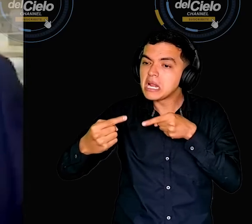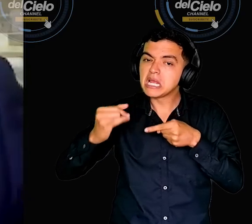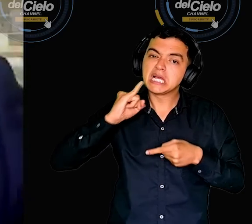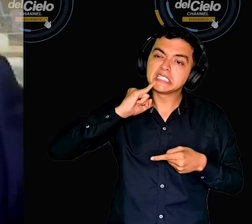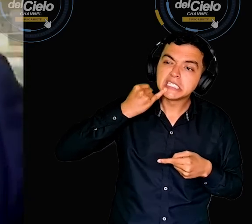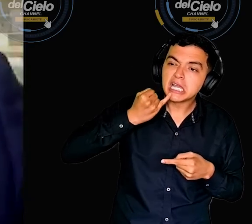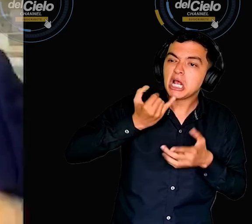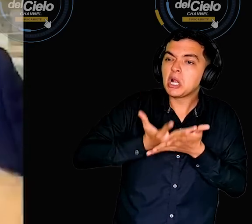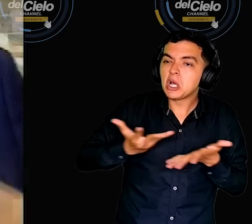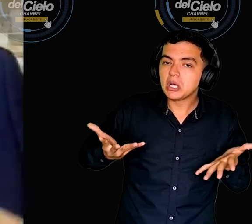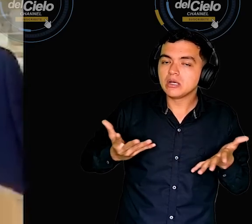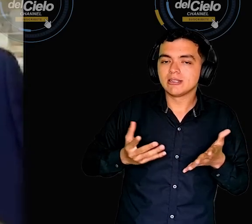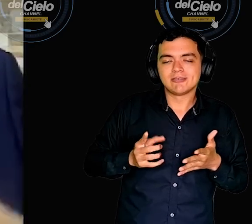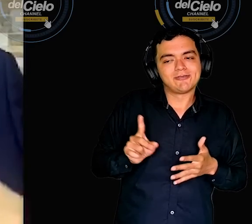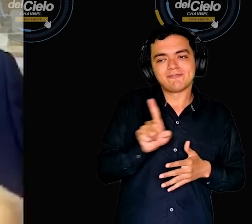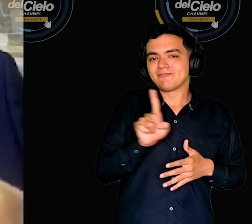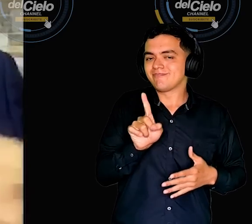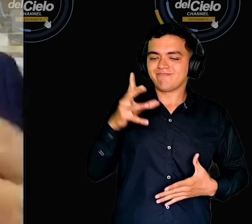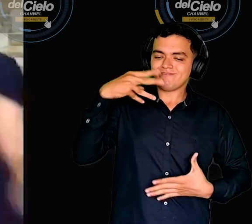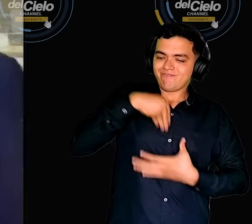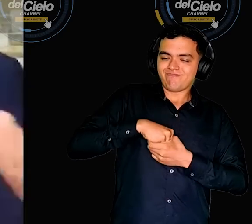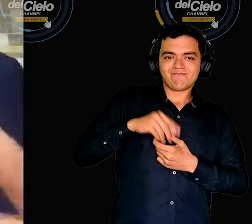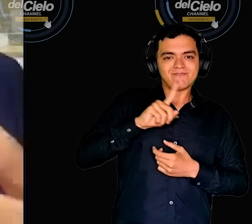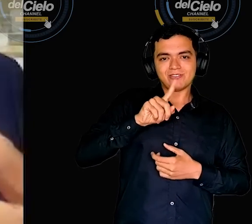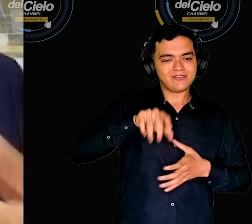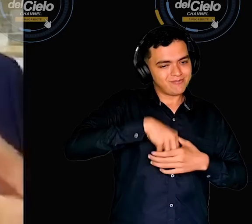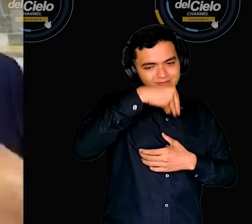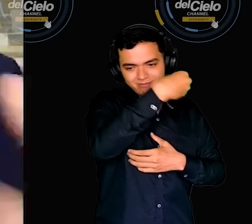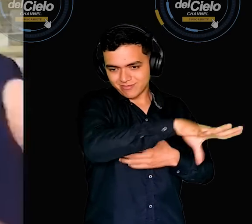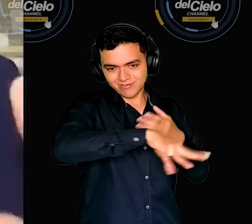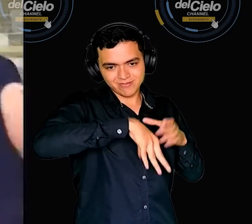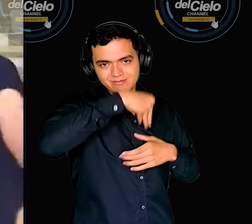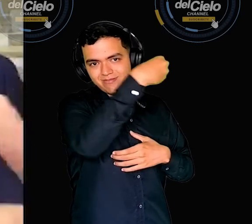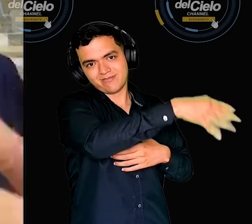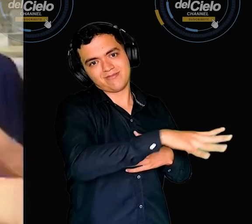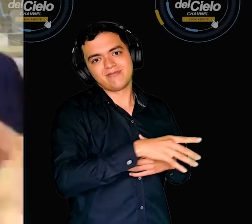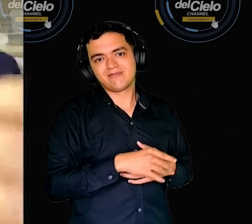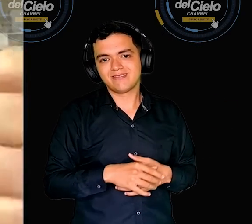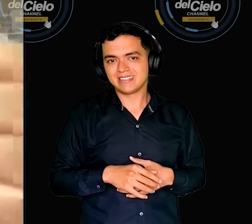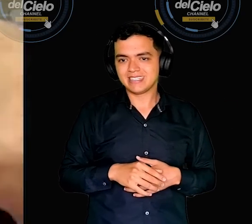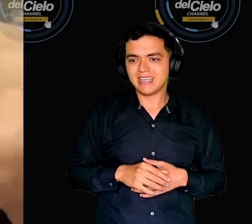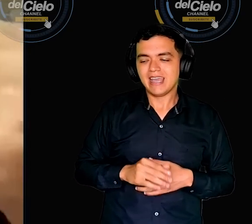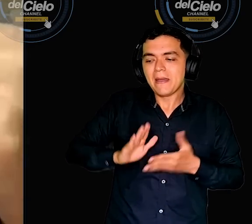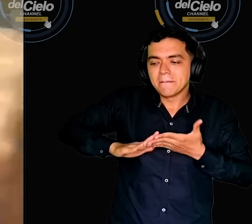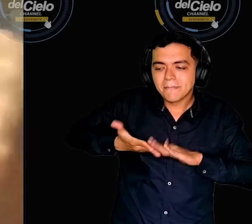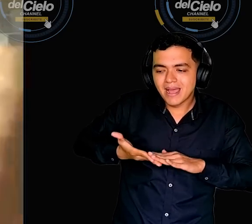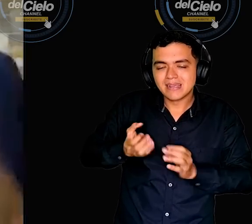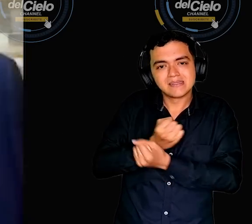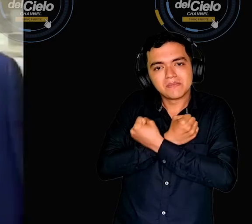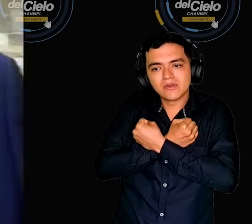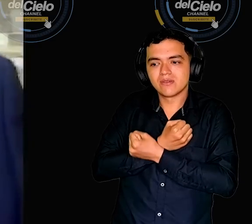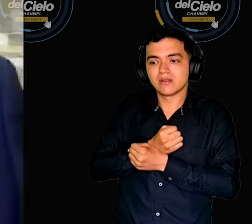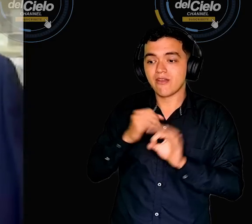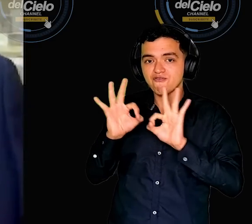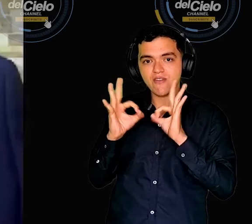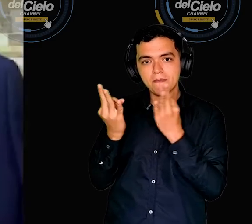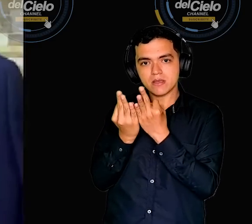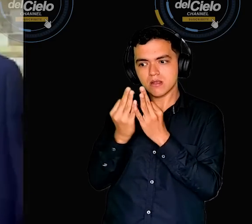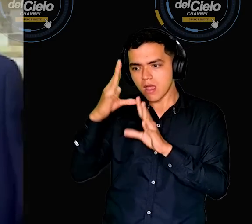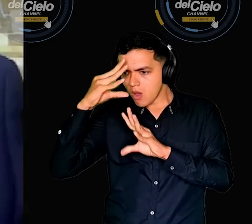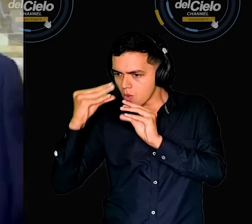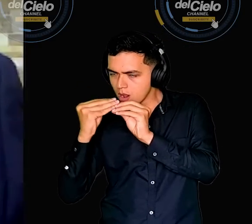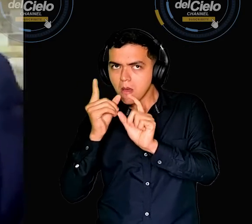hubiera sanado. Pero si nosotros nos ponemos de acuerdo y todos tiramos hacia la misma dirección, estoy seguro que esto va porque va. Pero la división